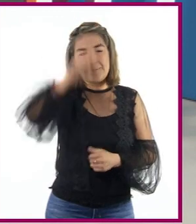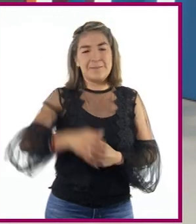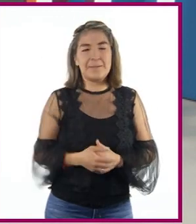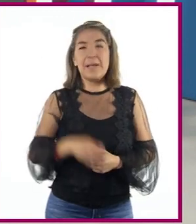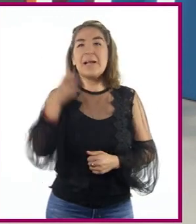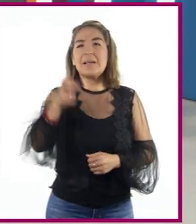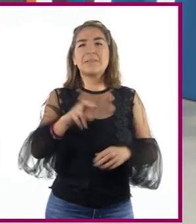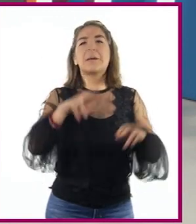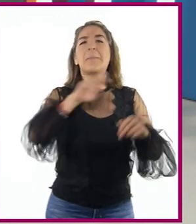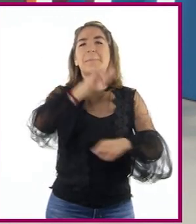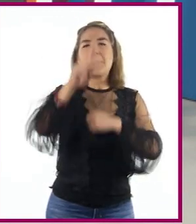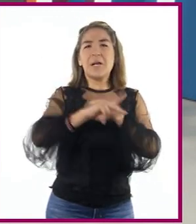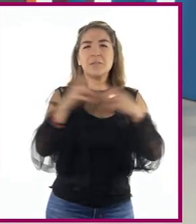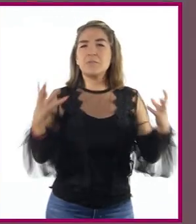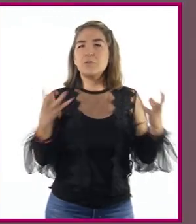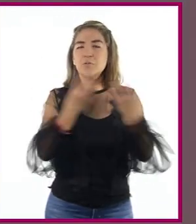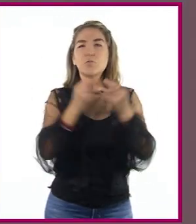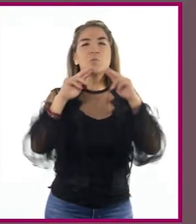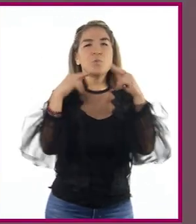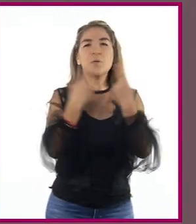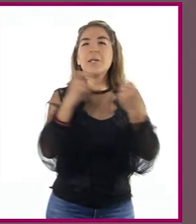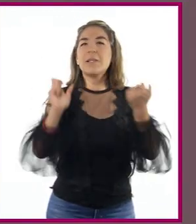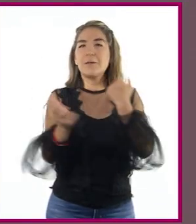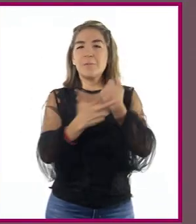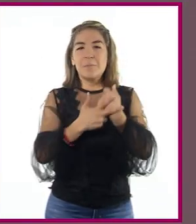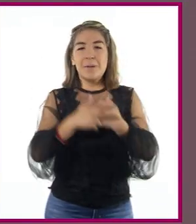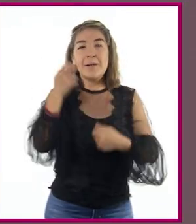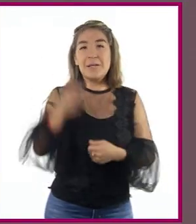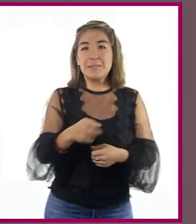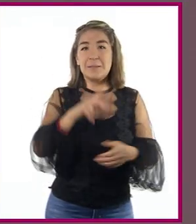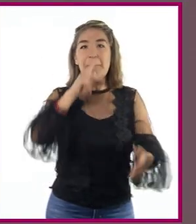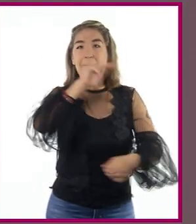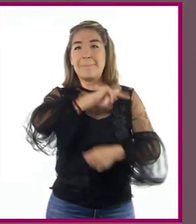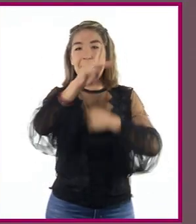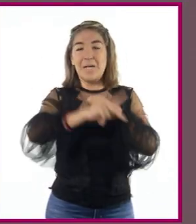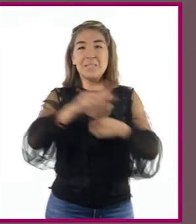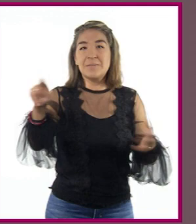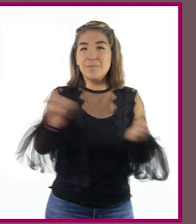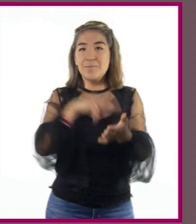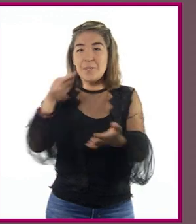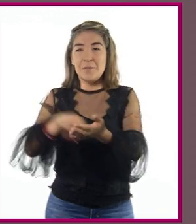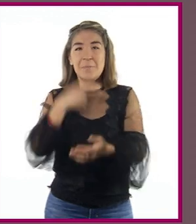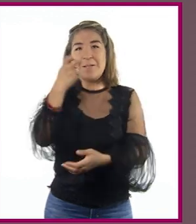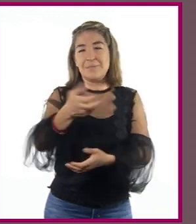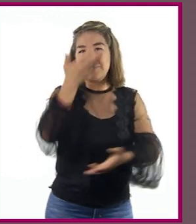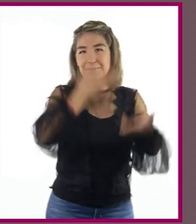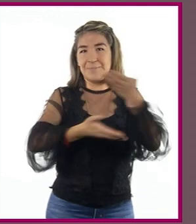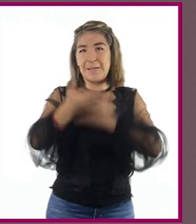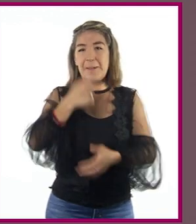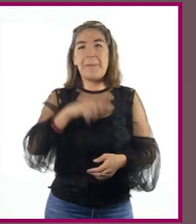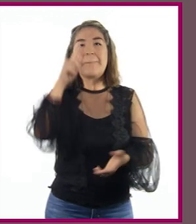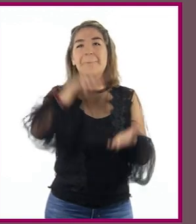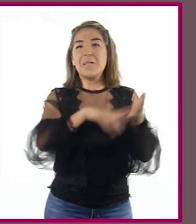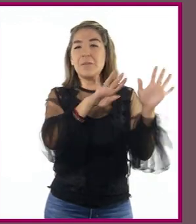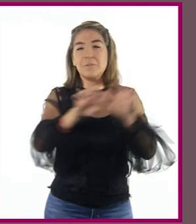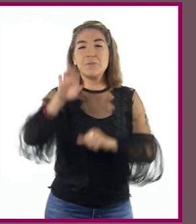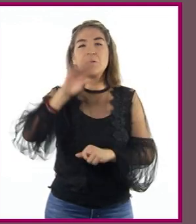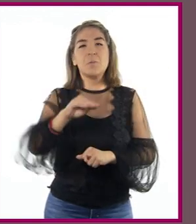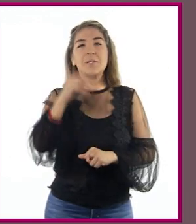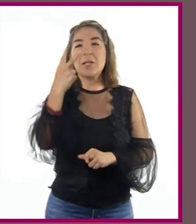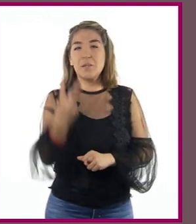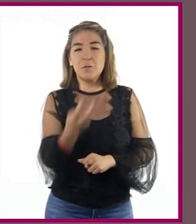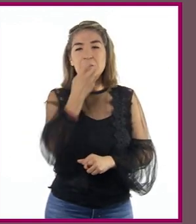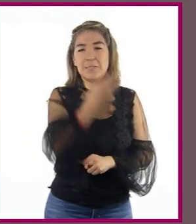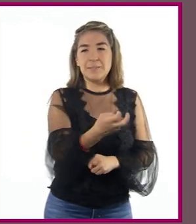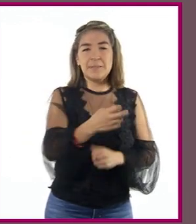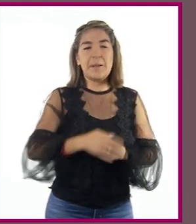Países que integran la Unión Europea. Los países que firmaron el Tratado de la Unión en 1992